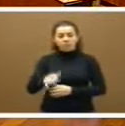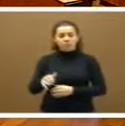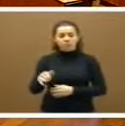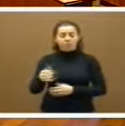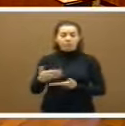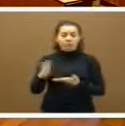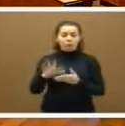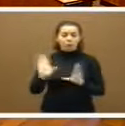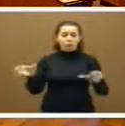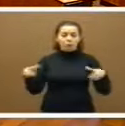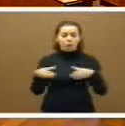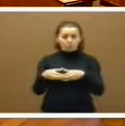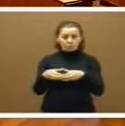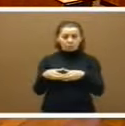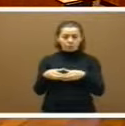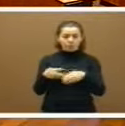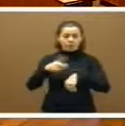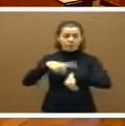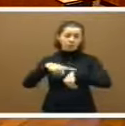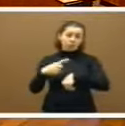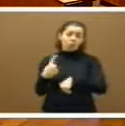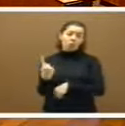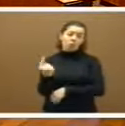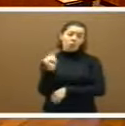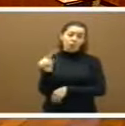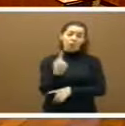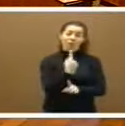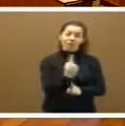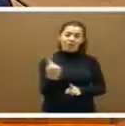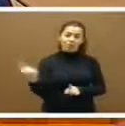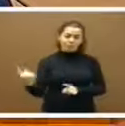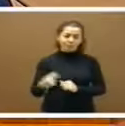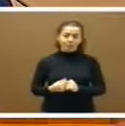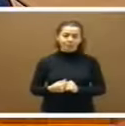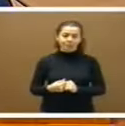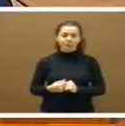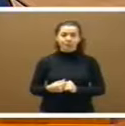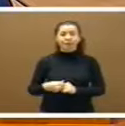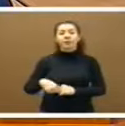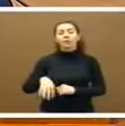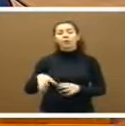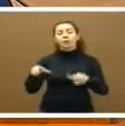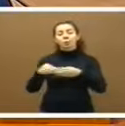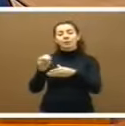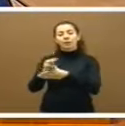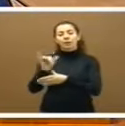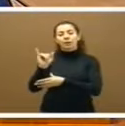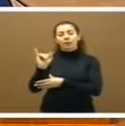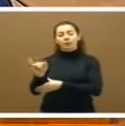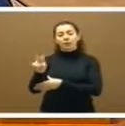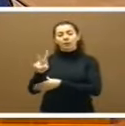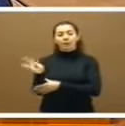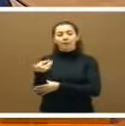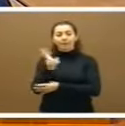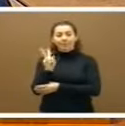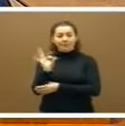restantes grupos parlamentarios, por también tiempo de un minuto cada uno de ellos. El Grupo Parlamentario Izquierda Unida Verdes tiene la palabra por tiempo de un